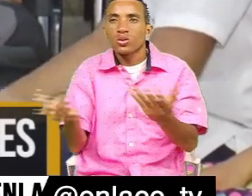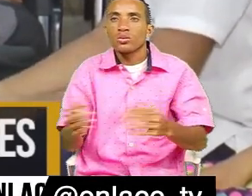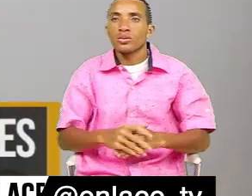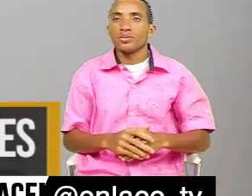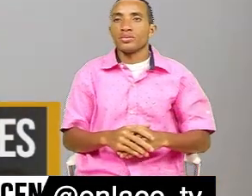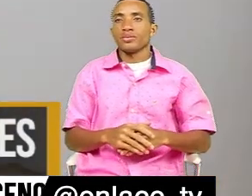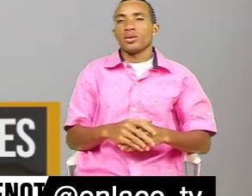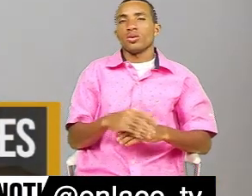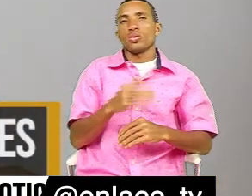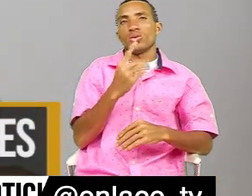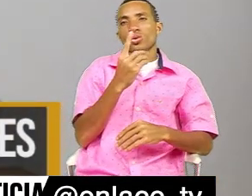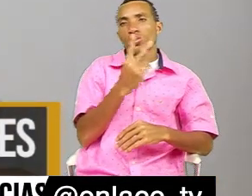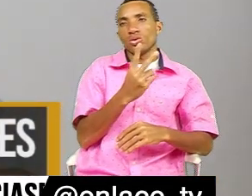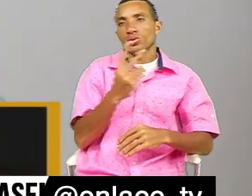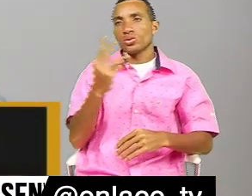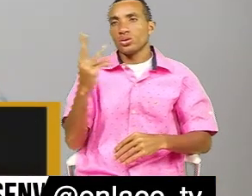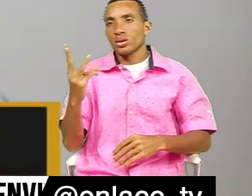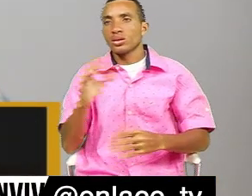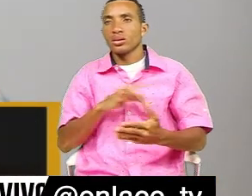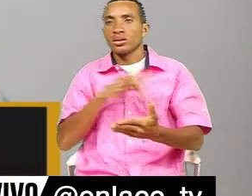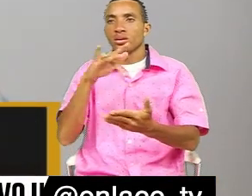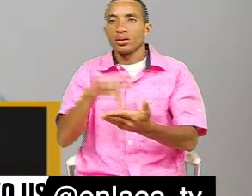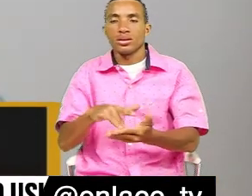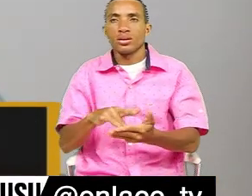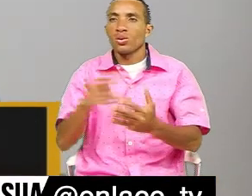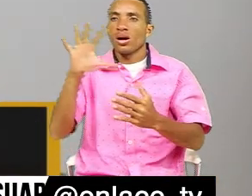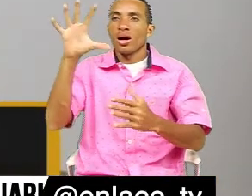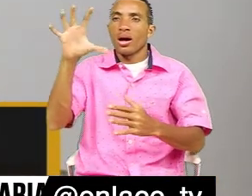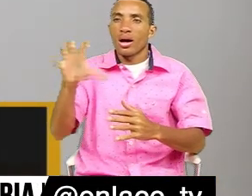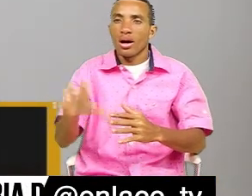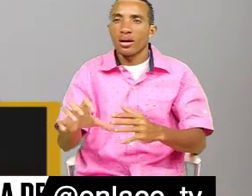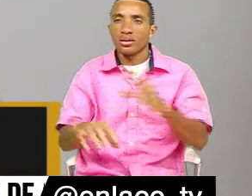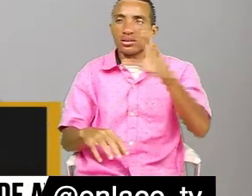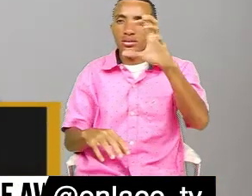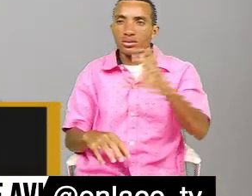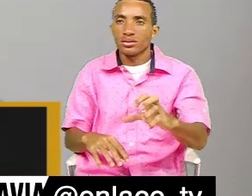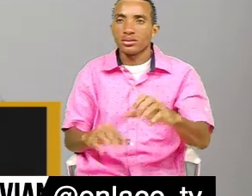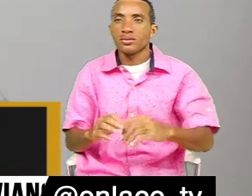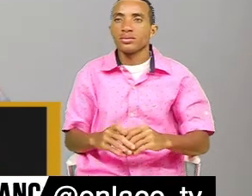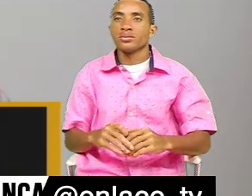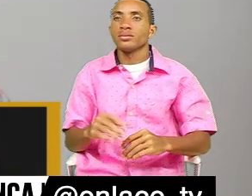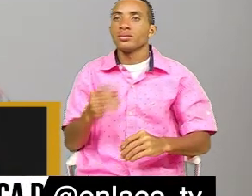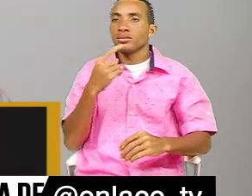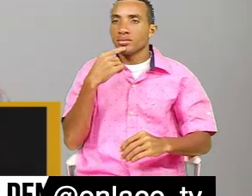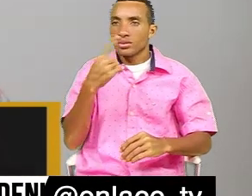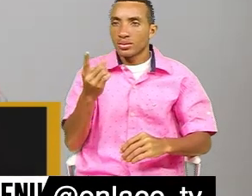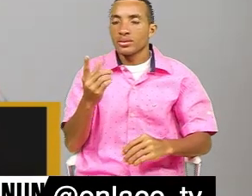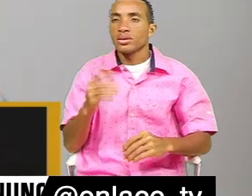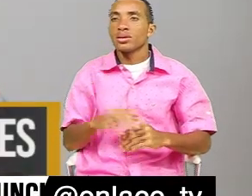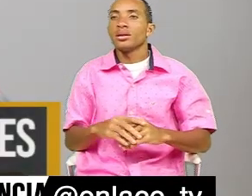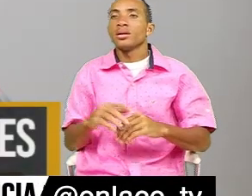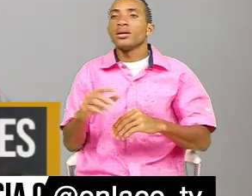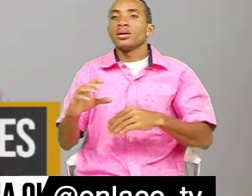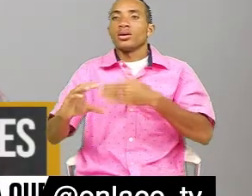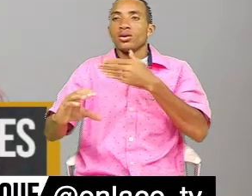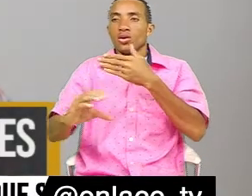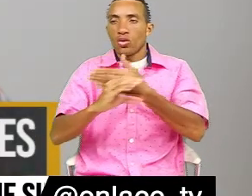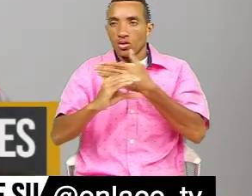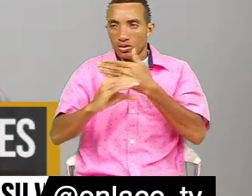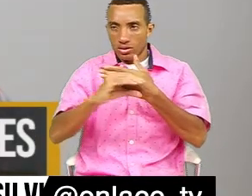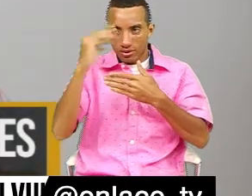colegios. Uno va y los colegios están en un abandono total. Entonces uno los y yo le pedí a la Contraloría Municipal que por